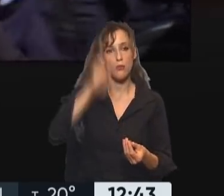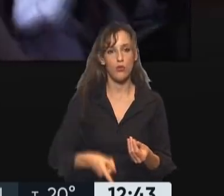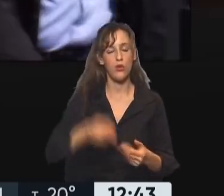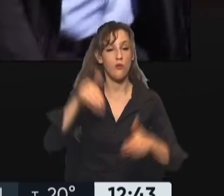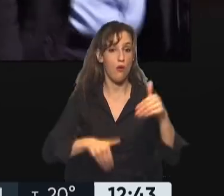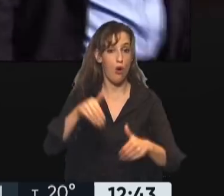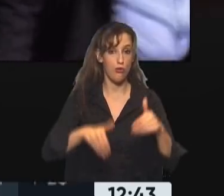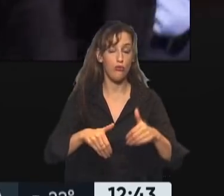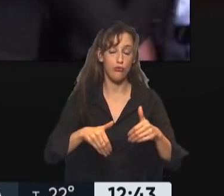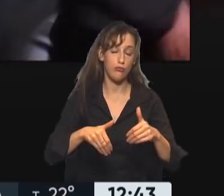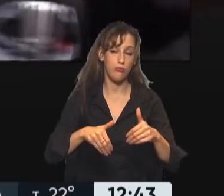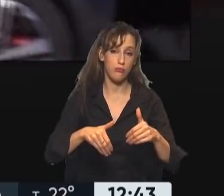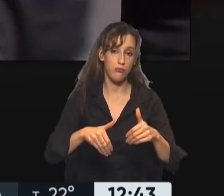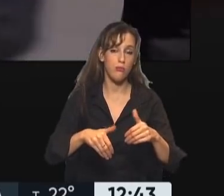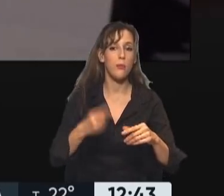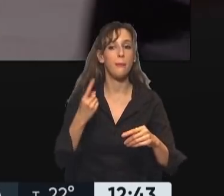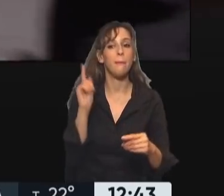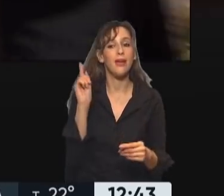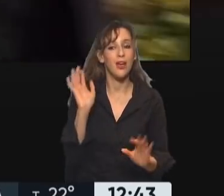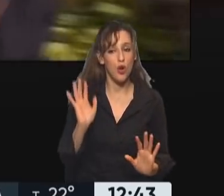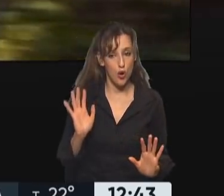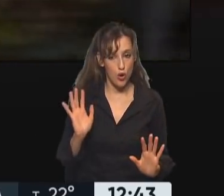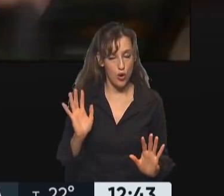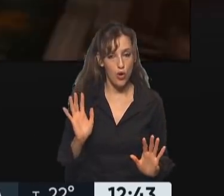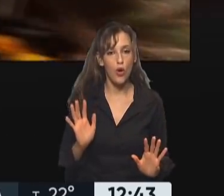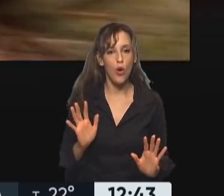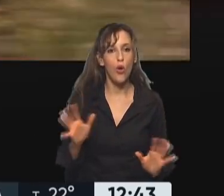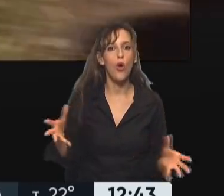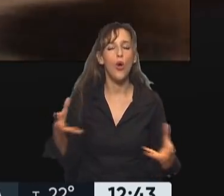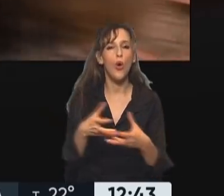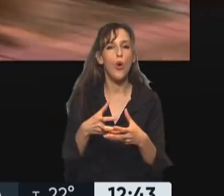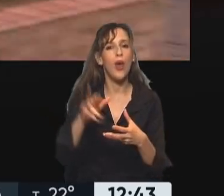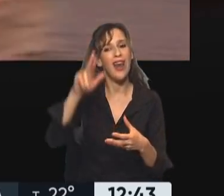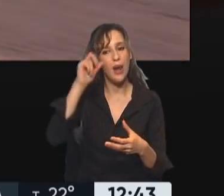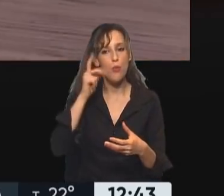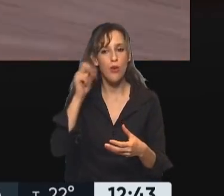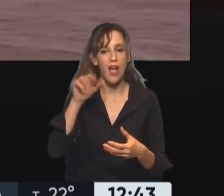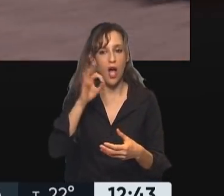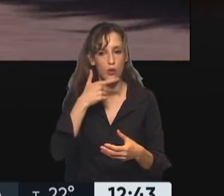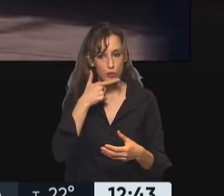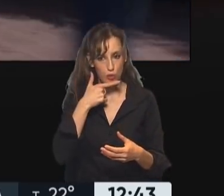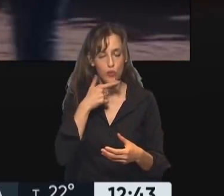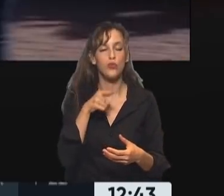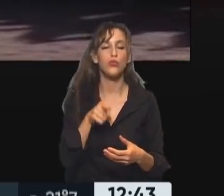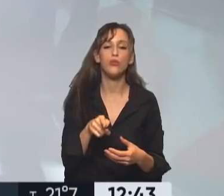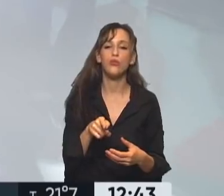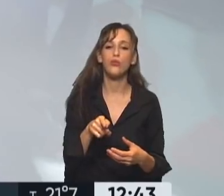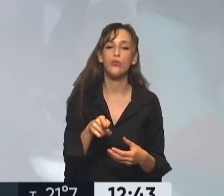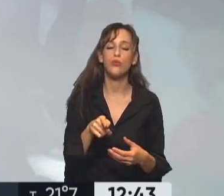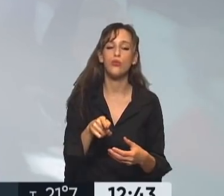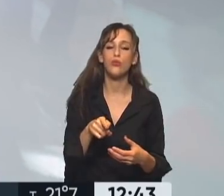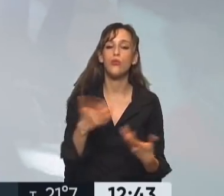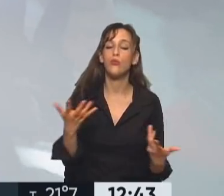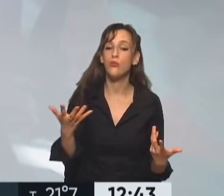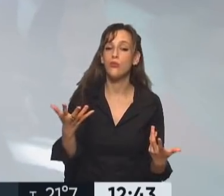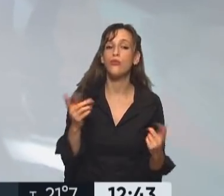menos de lo que se preveía, pero con la debacle de los republicanos y cómo esos votos, si bien en buena parte, y te diría de la